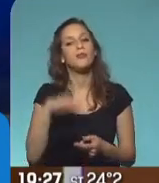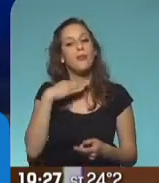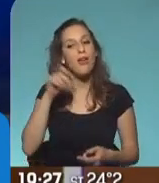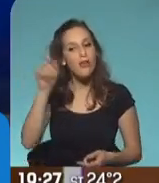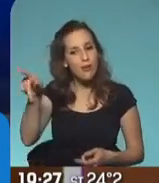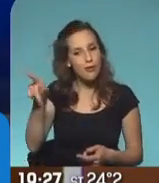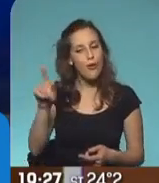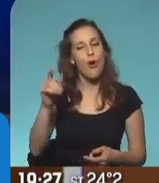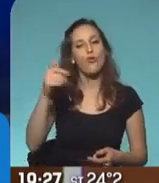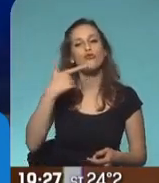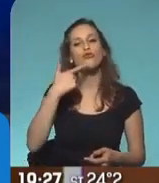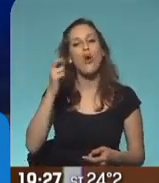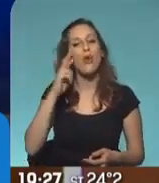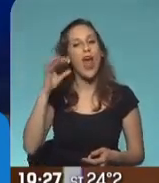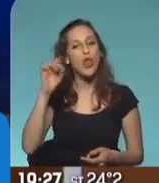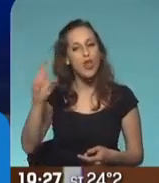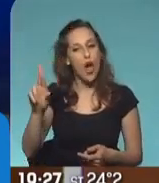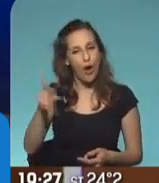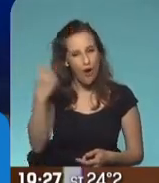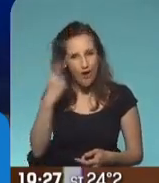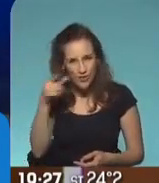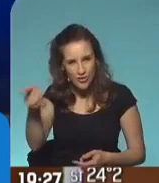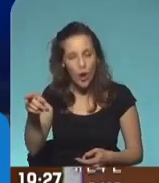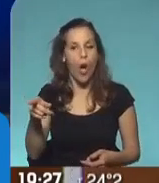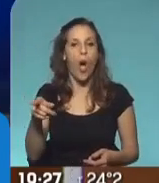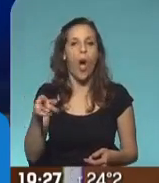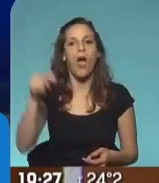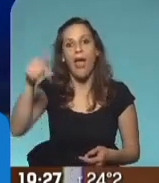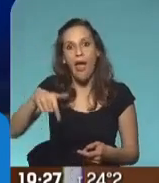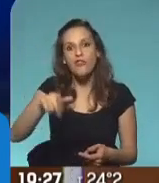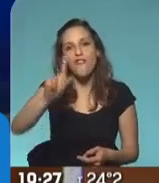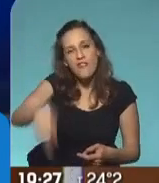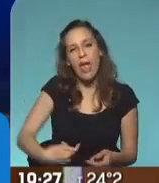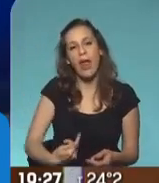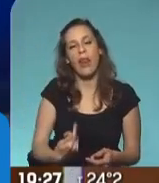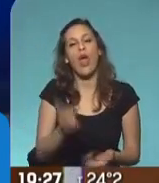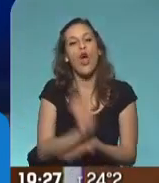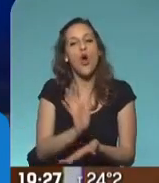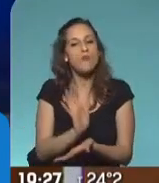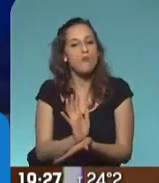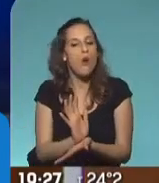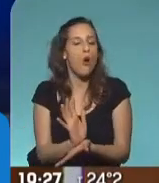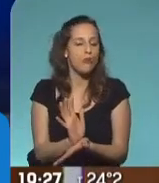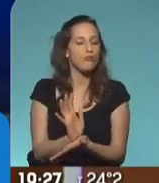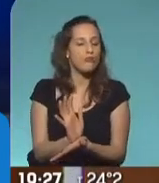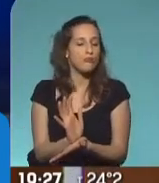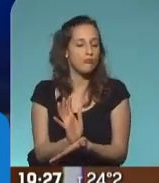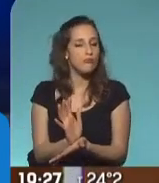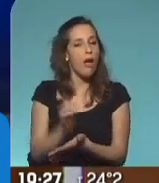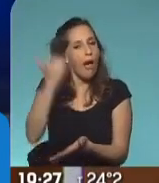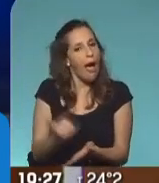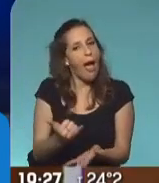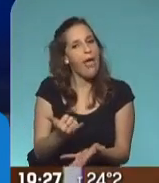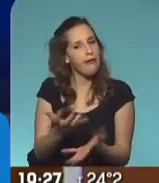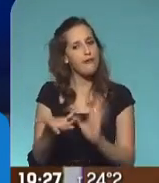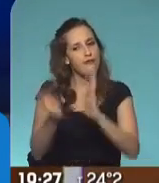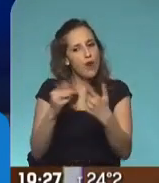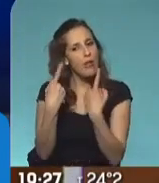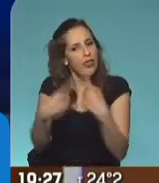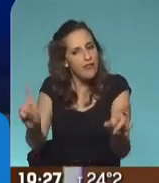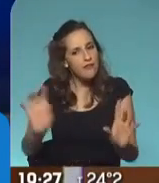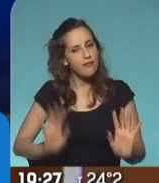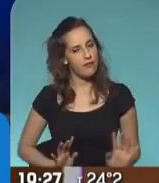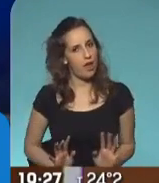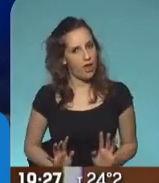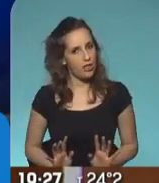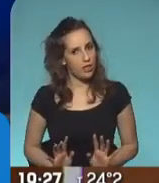México forman parte de este triángulo que hoy muestra, o por lo menos aspirará a mostrar, que hay una salida diferente a la que proponen los